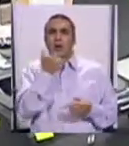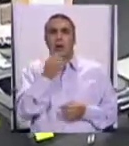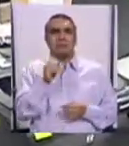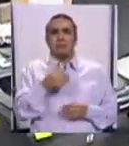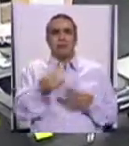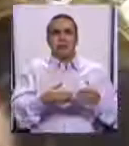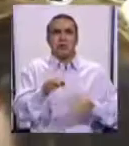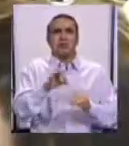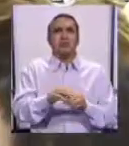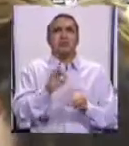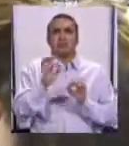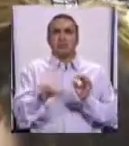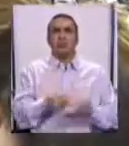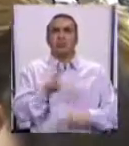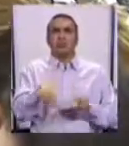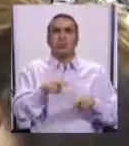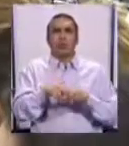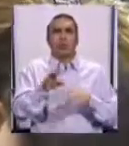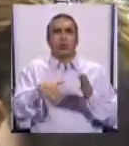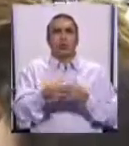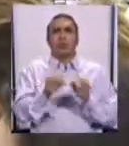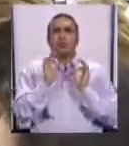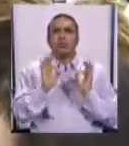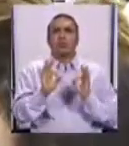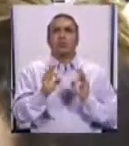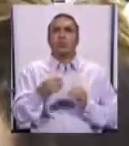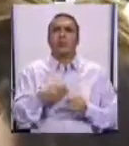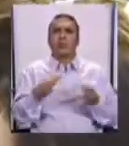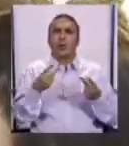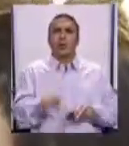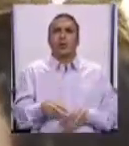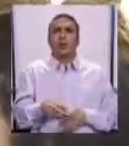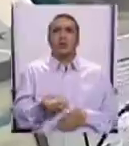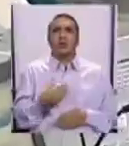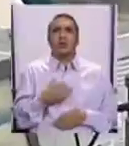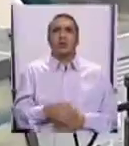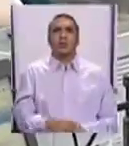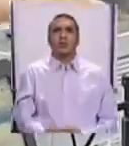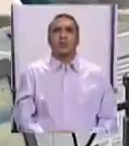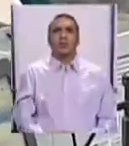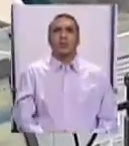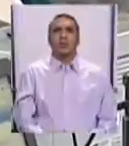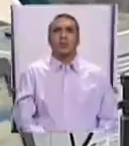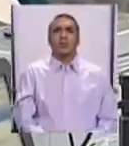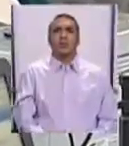proceso electoral y rechaza el uso político de las encuestas. Alcibiades Onofre, TC Televisión.